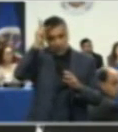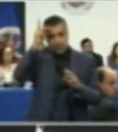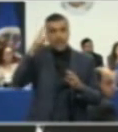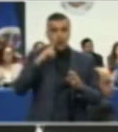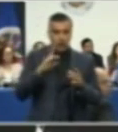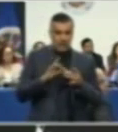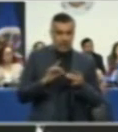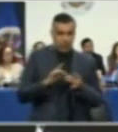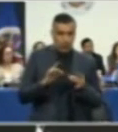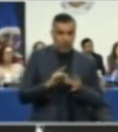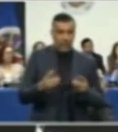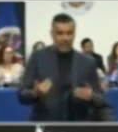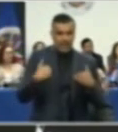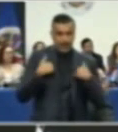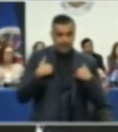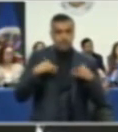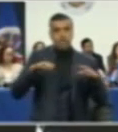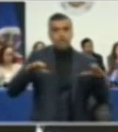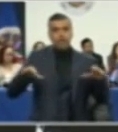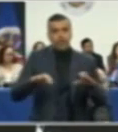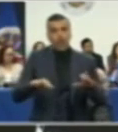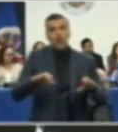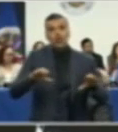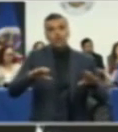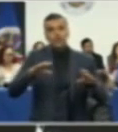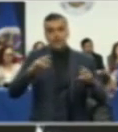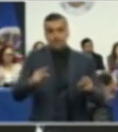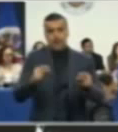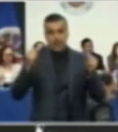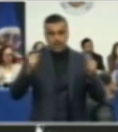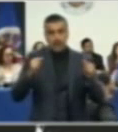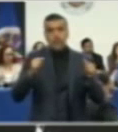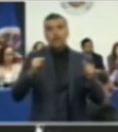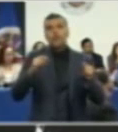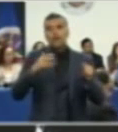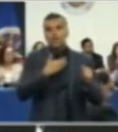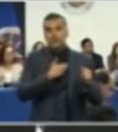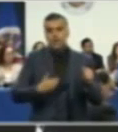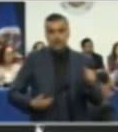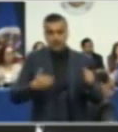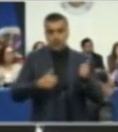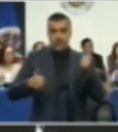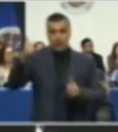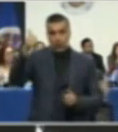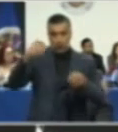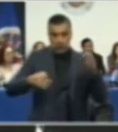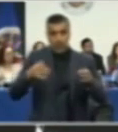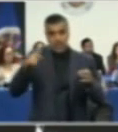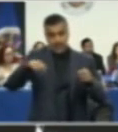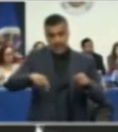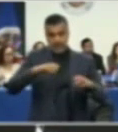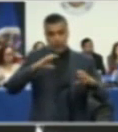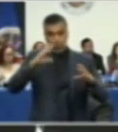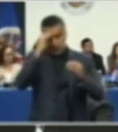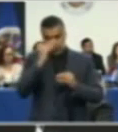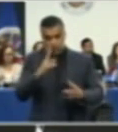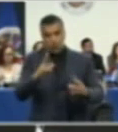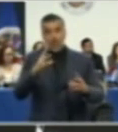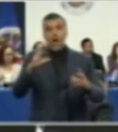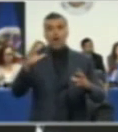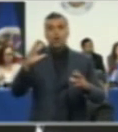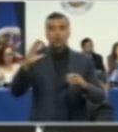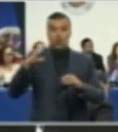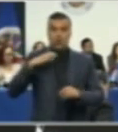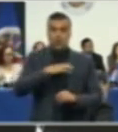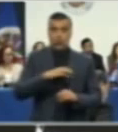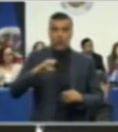que se ha mencionado de tener acciones concretas o inmediatas, el Viceministerio de Justicia y Derechos Humanos dirigió esta comunicación al Congreso de la